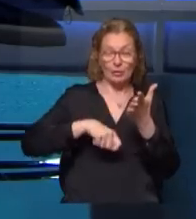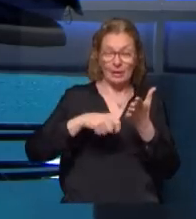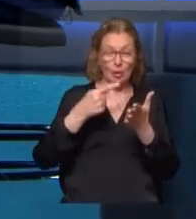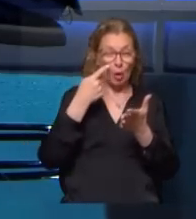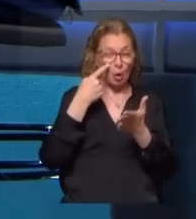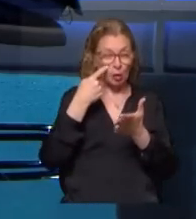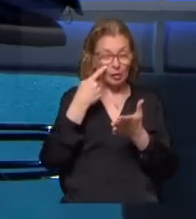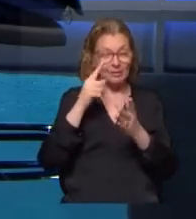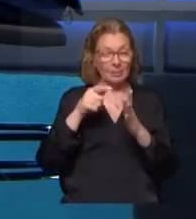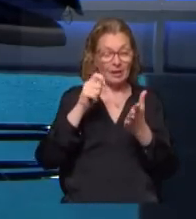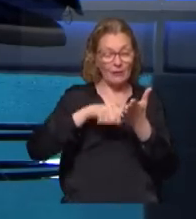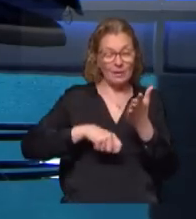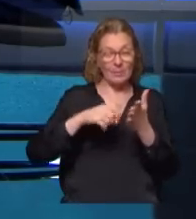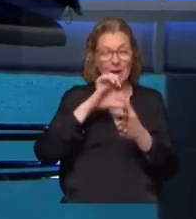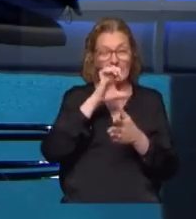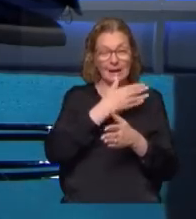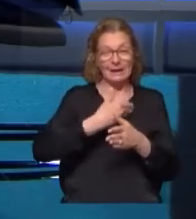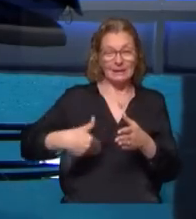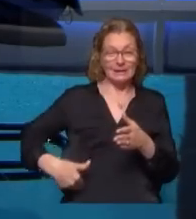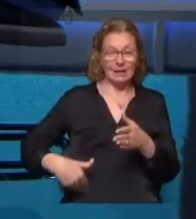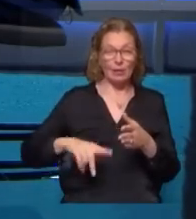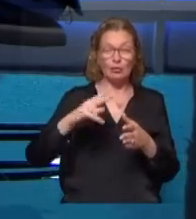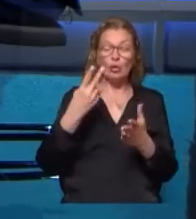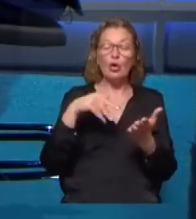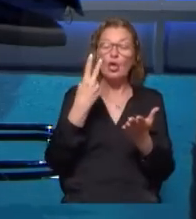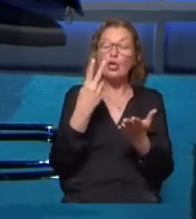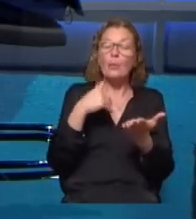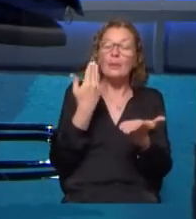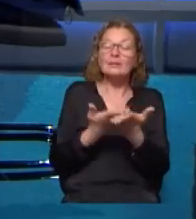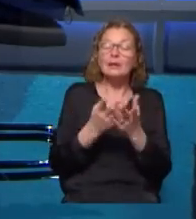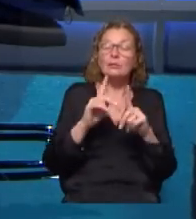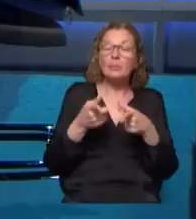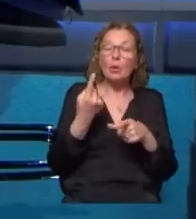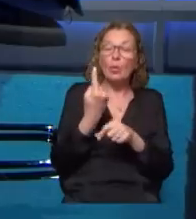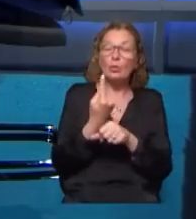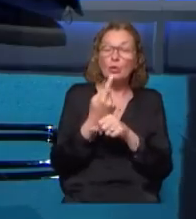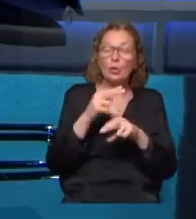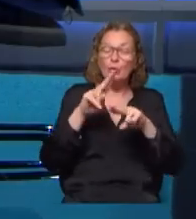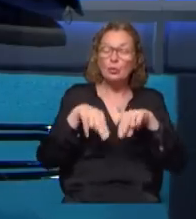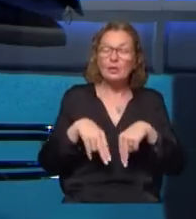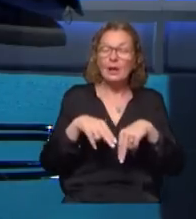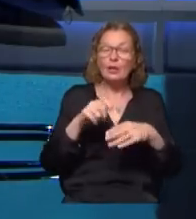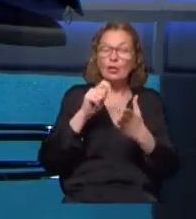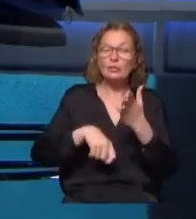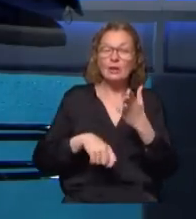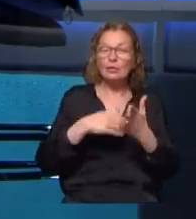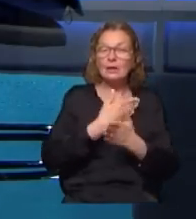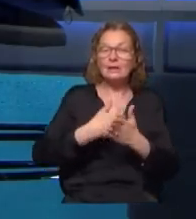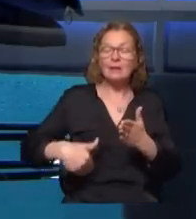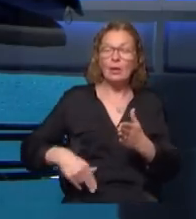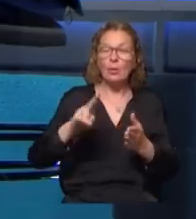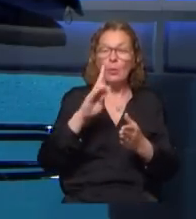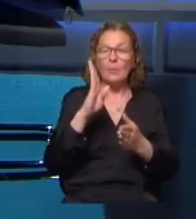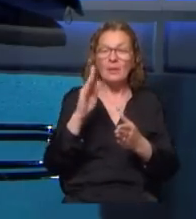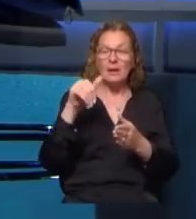reservados Que firma el estado con las grandes empresas hay otros dos planteos también uno tiene que ver con la nulidad buscan la nulidad del contrato del estado con upm en el